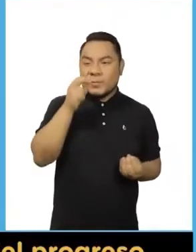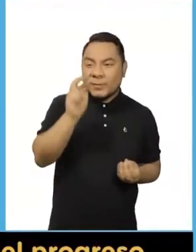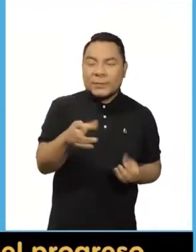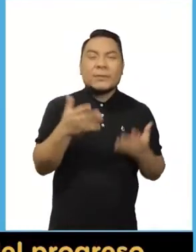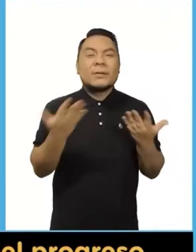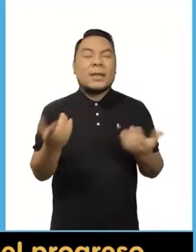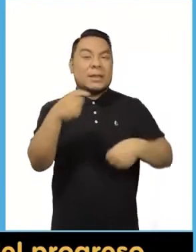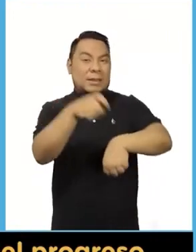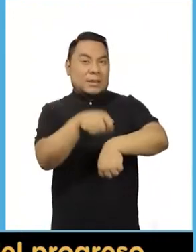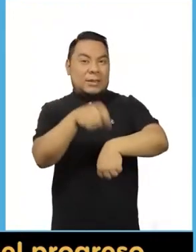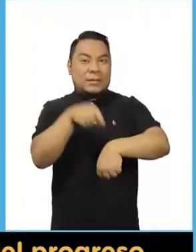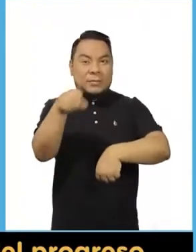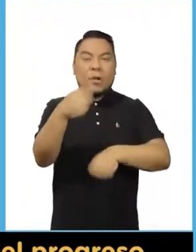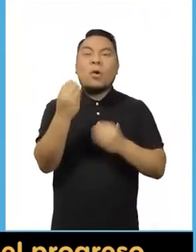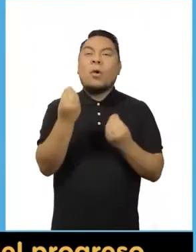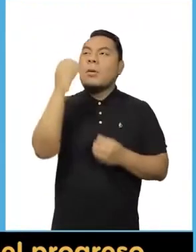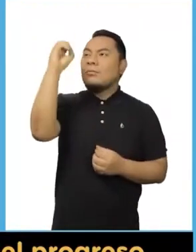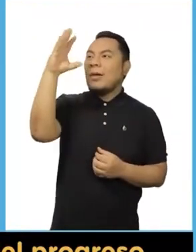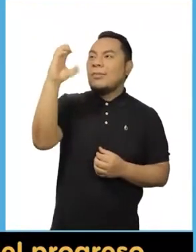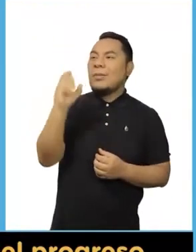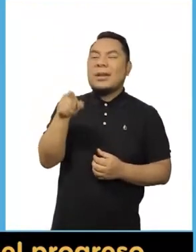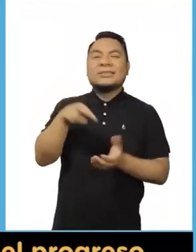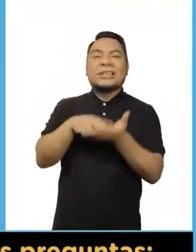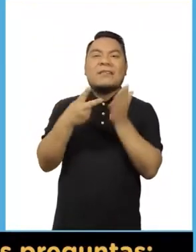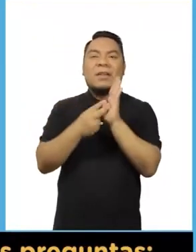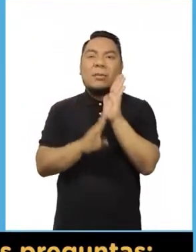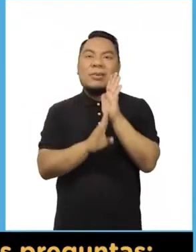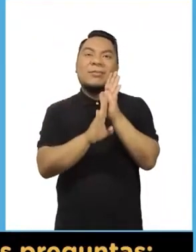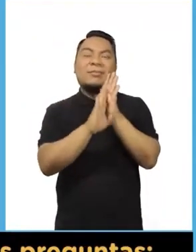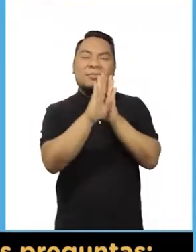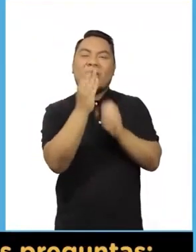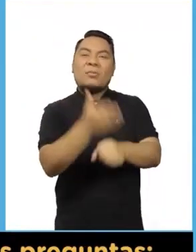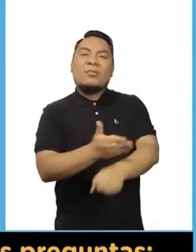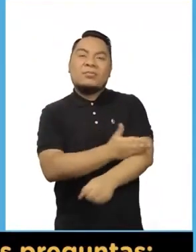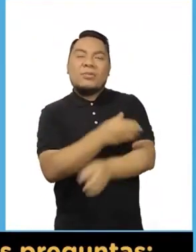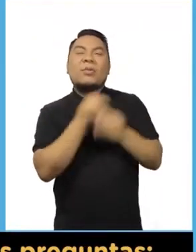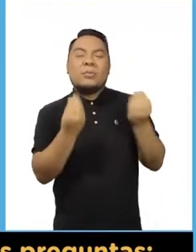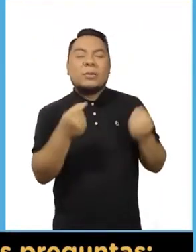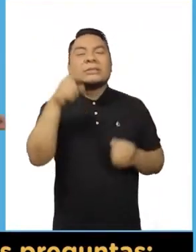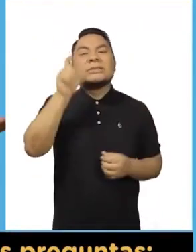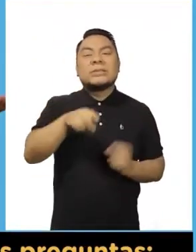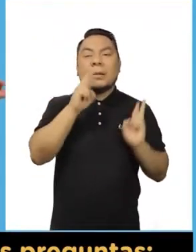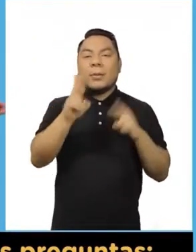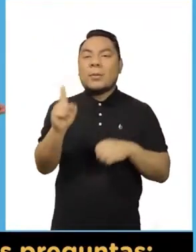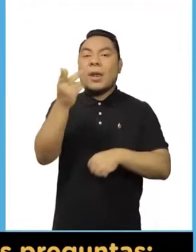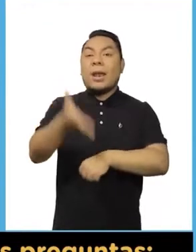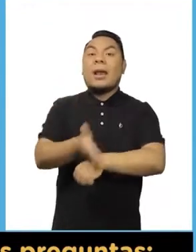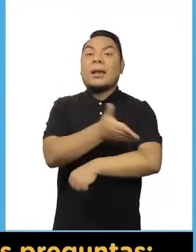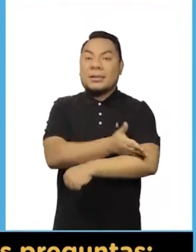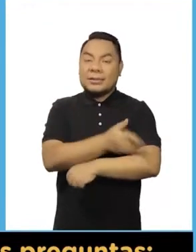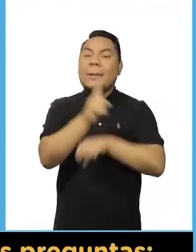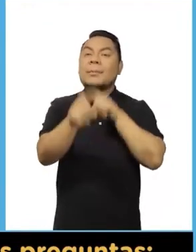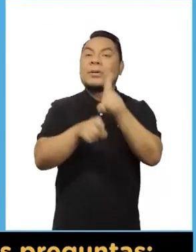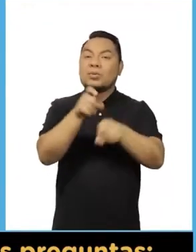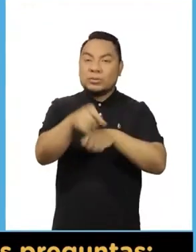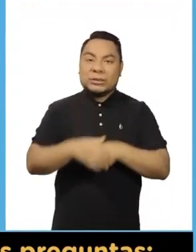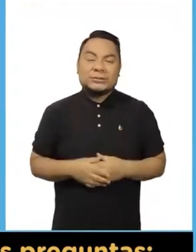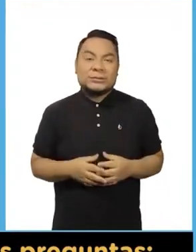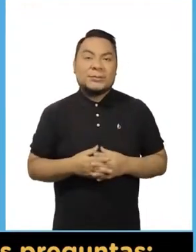Para ubicarnos en una etapa del semáforo del progreso, es necesario que respondamos las siguientes